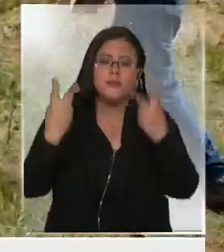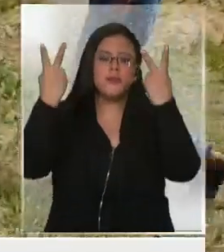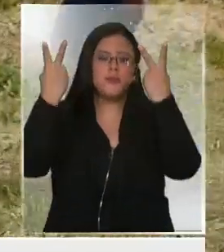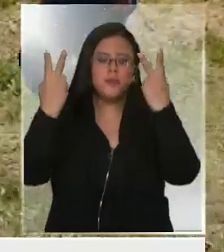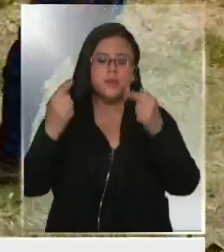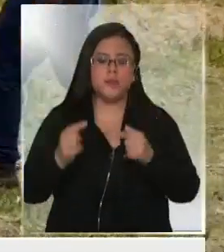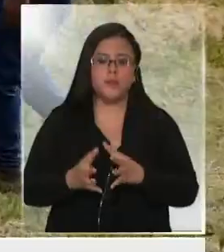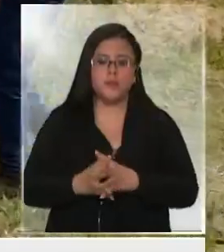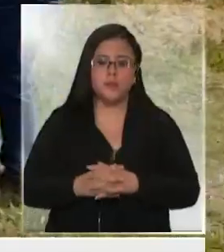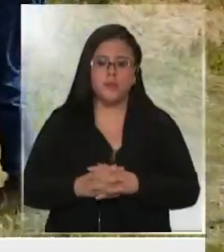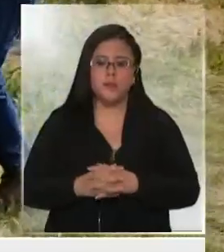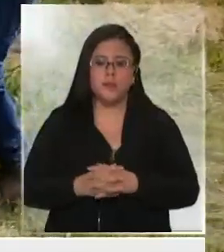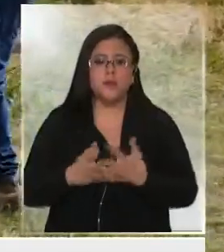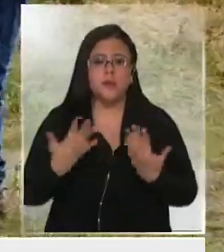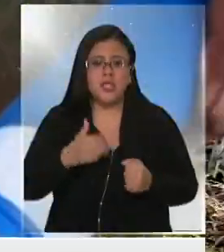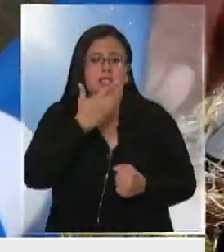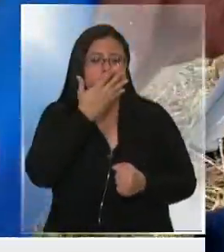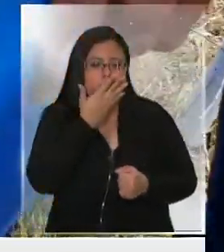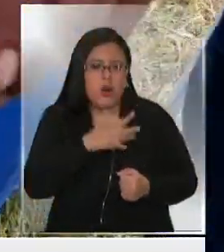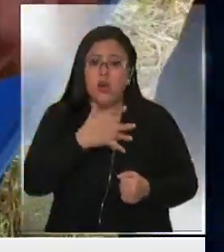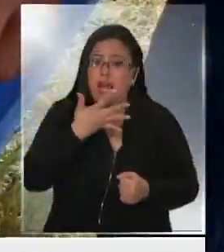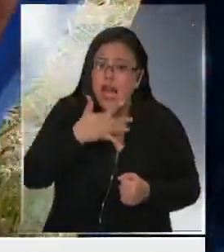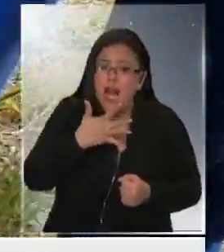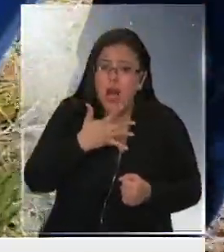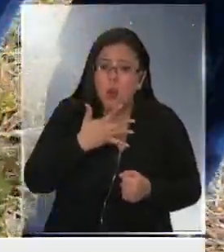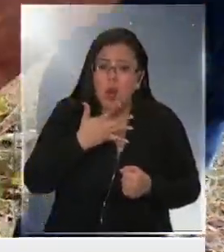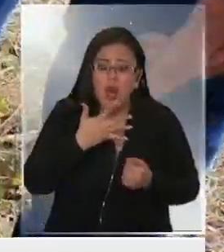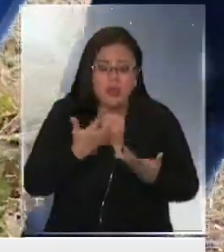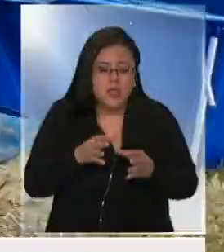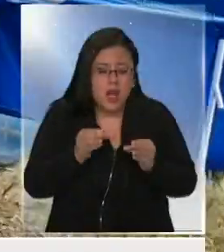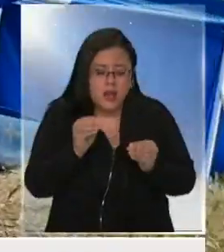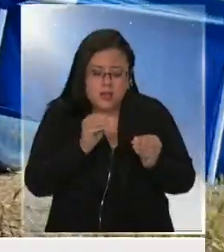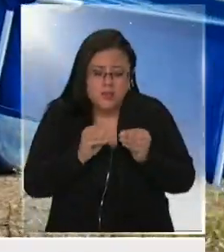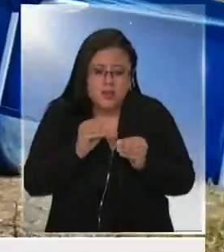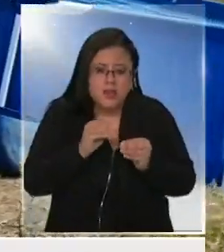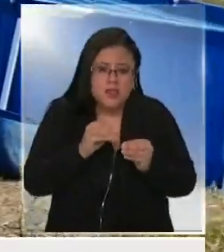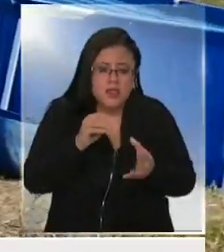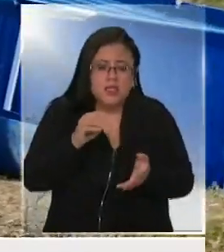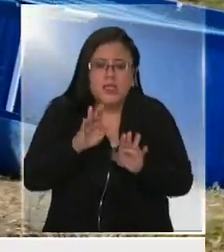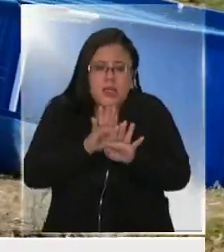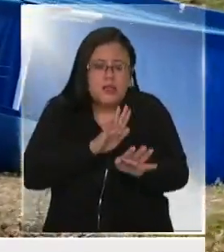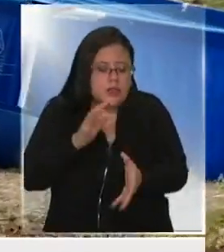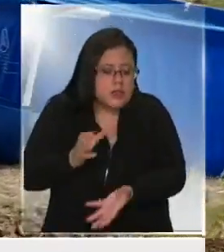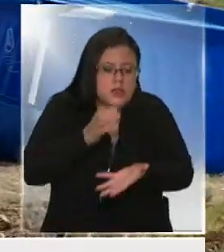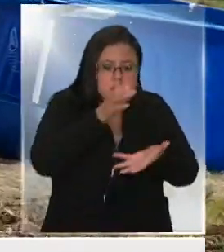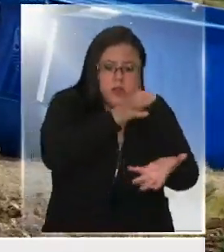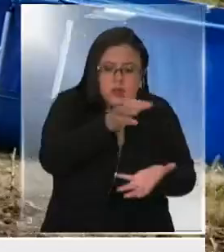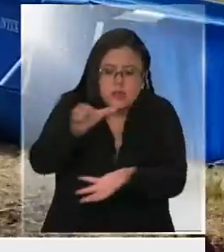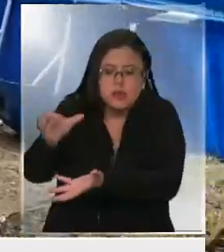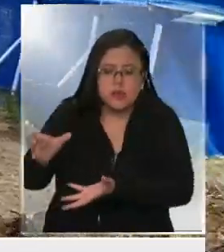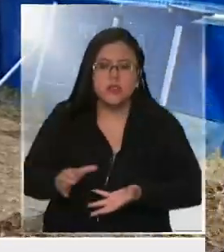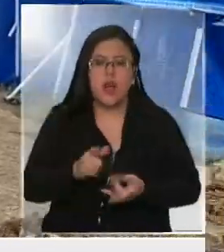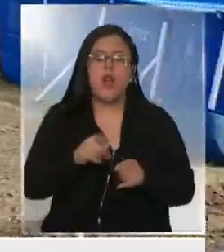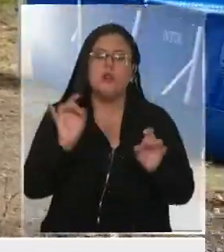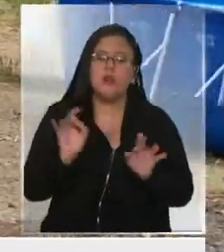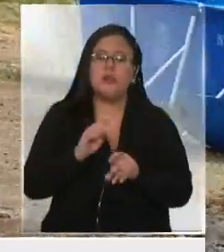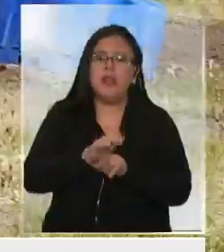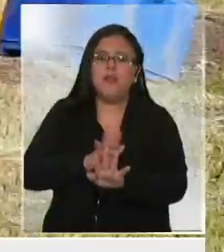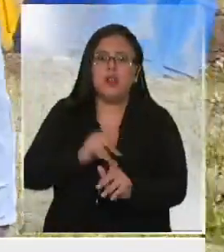para sobrevivir. Administrar de mejor manera este recurso en las zonas donde escasea evitaría quizás que estos chilenos se